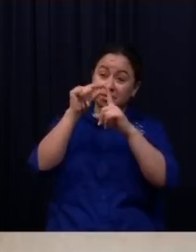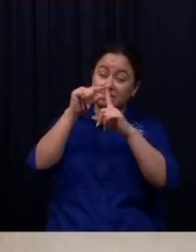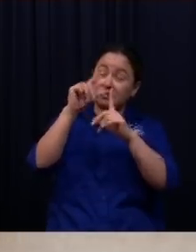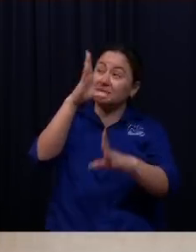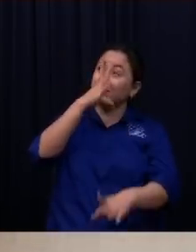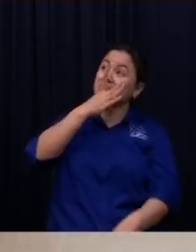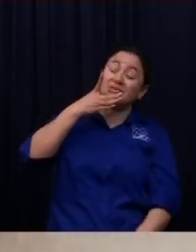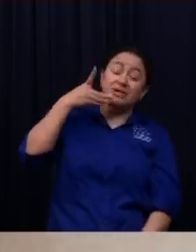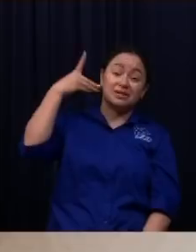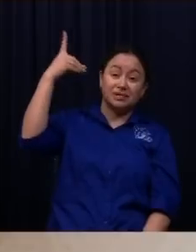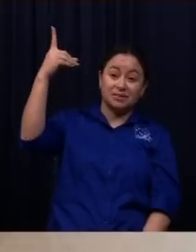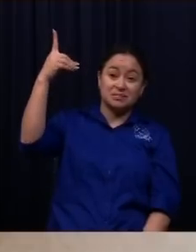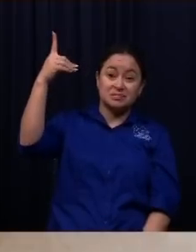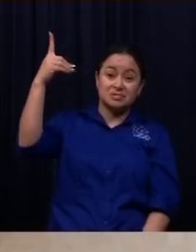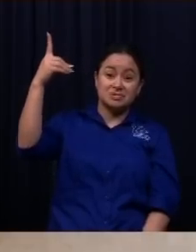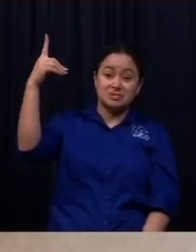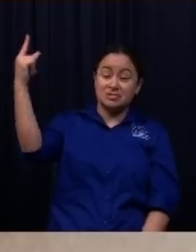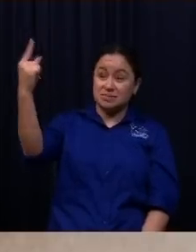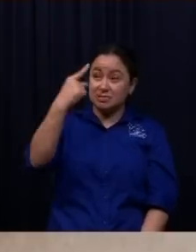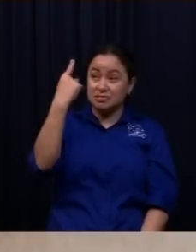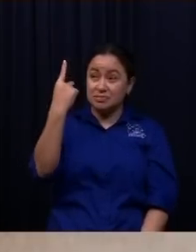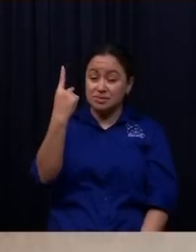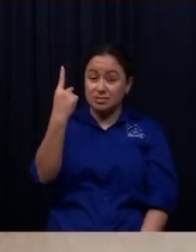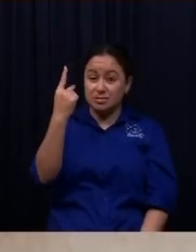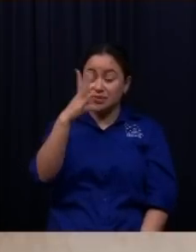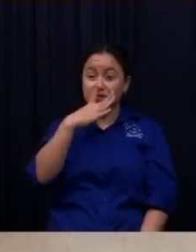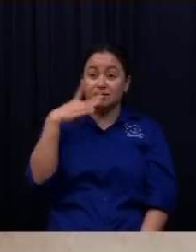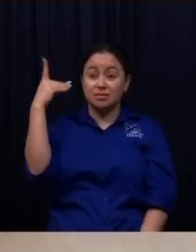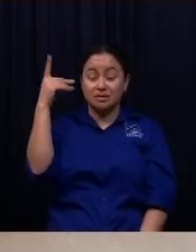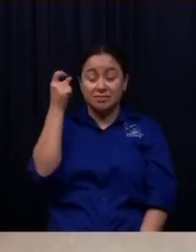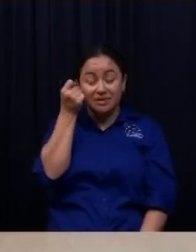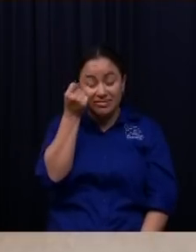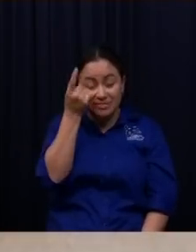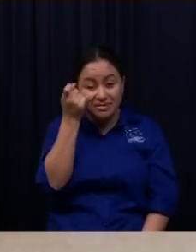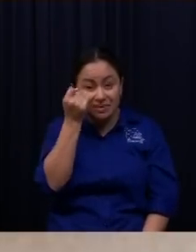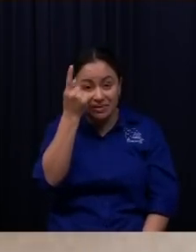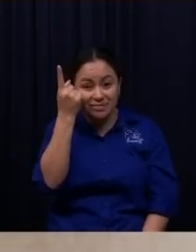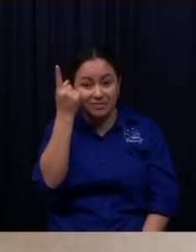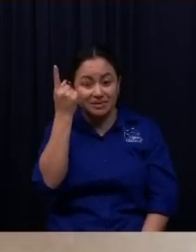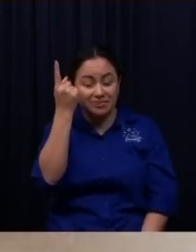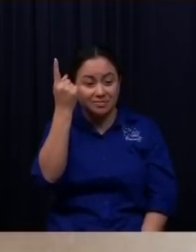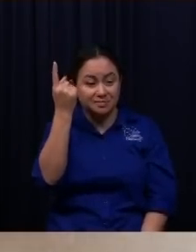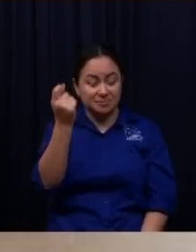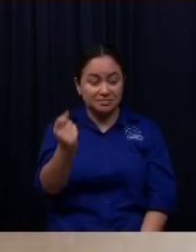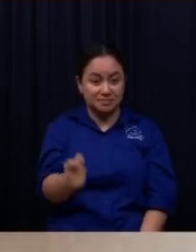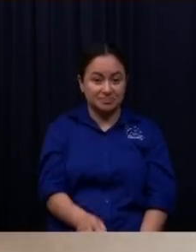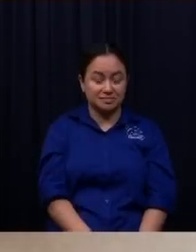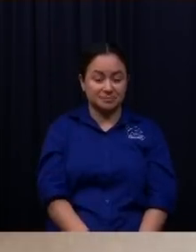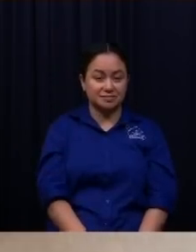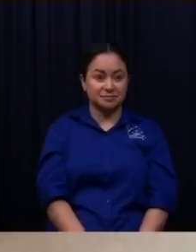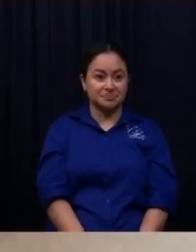tzau, saula, tzau, caula, cau, ser sham, ser sham.